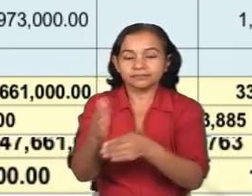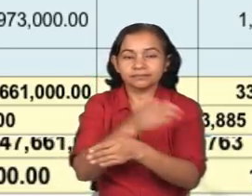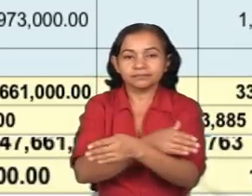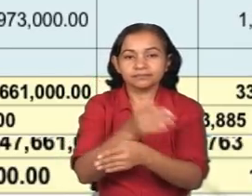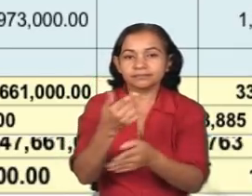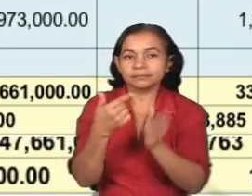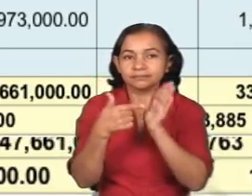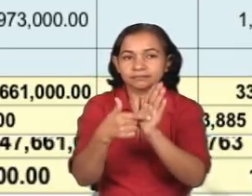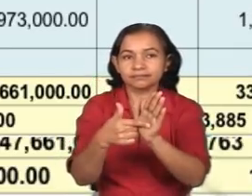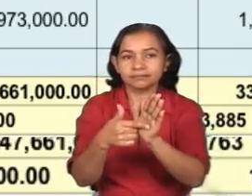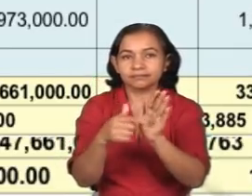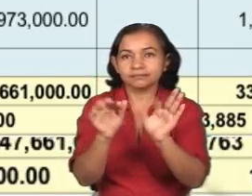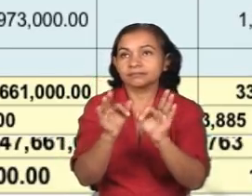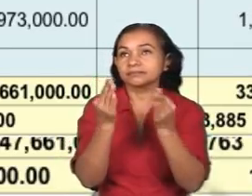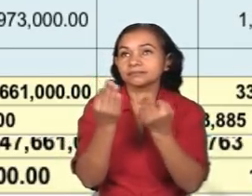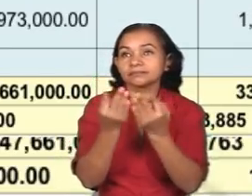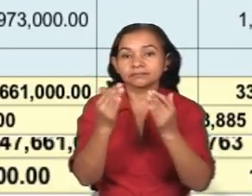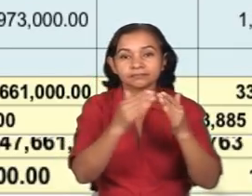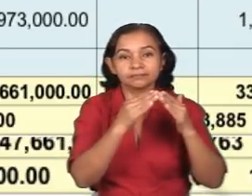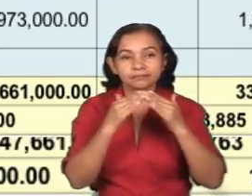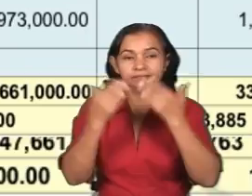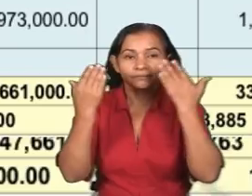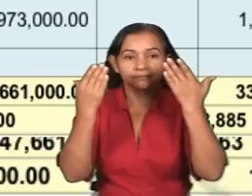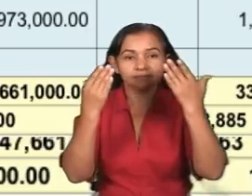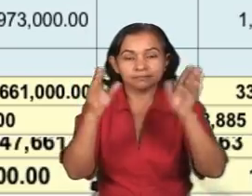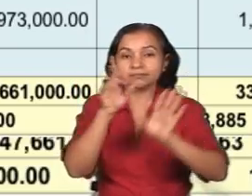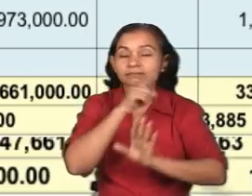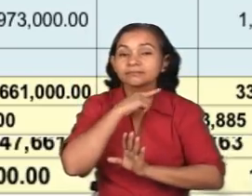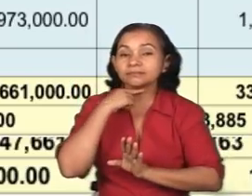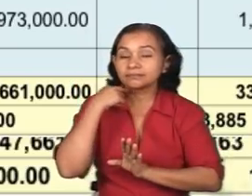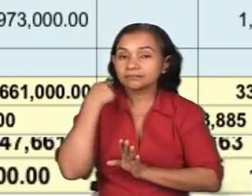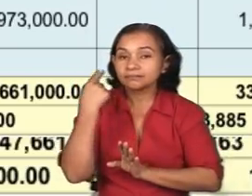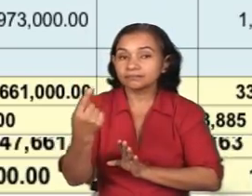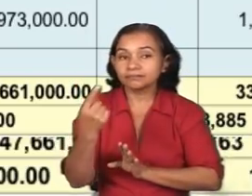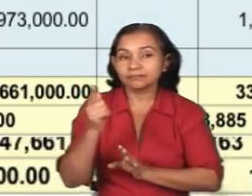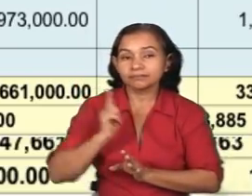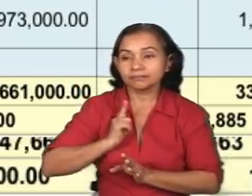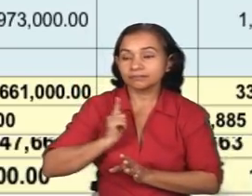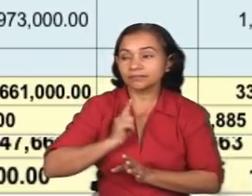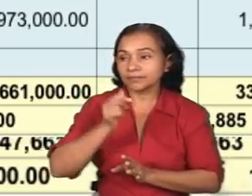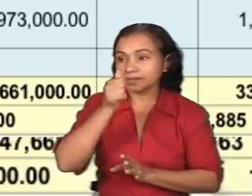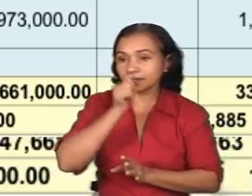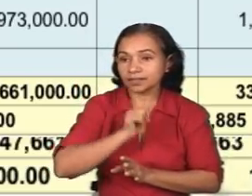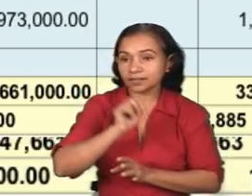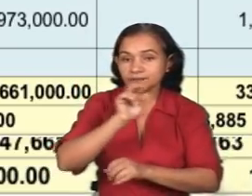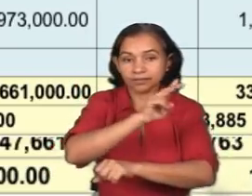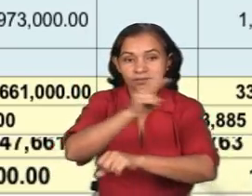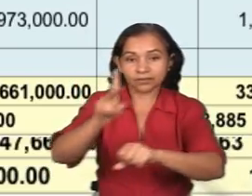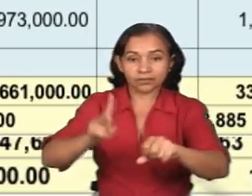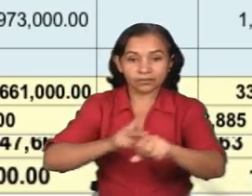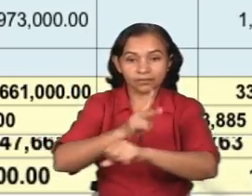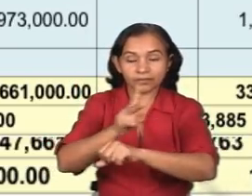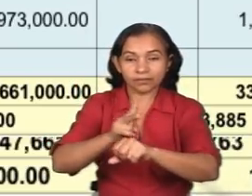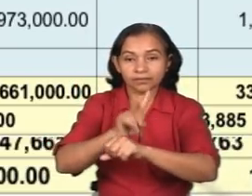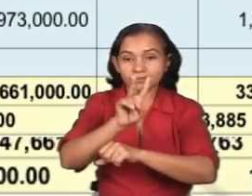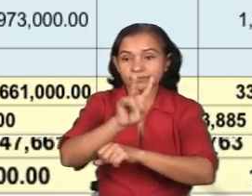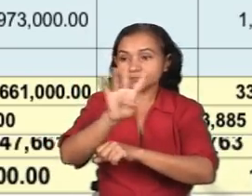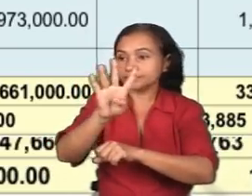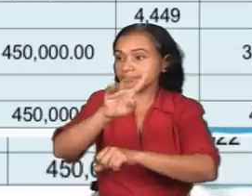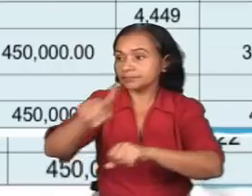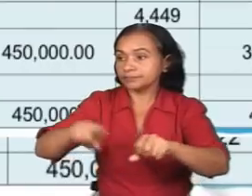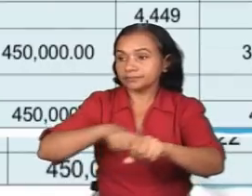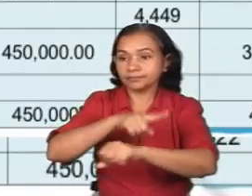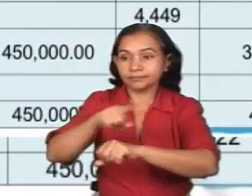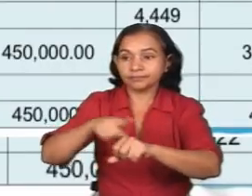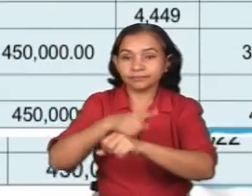es emblemática para esa comunidad o para esa familia. Realmente, no tener agua o tener agua dos horas por día y pasar a tener 24 horas, eso es